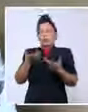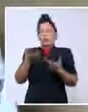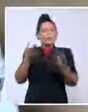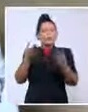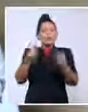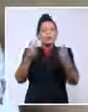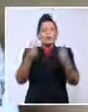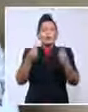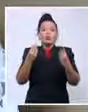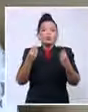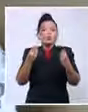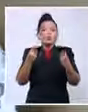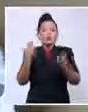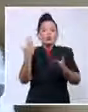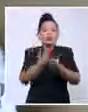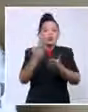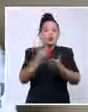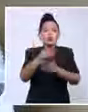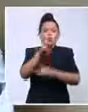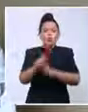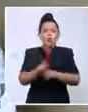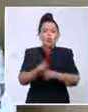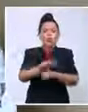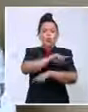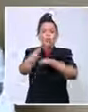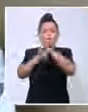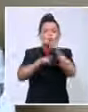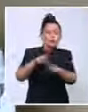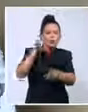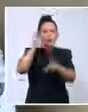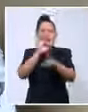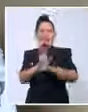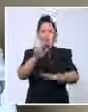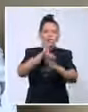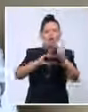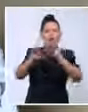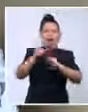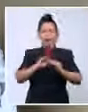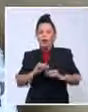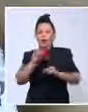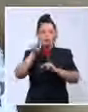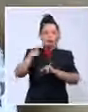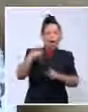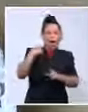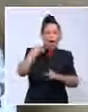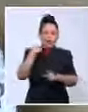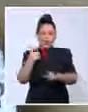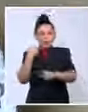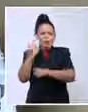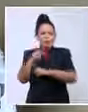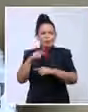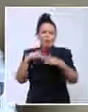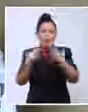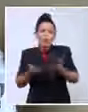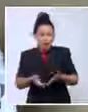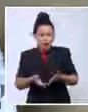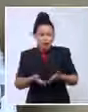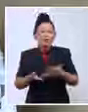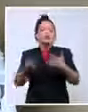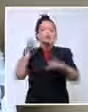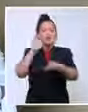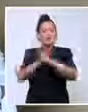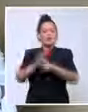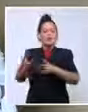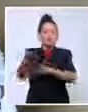tengo que decir de nuevo 20 años y cuando publique en el año pues yo creo que es esto nada más lo tienes en este